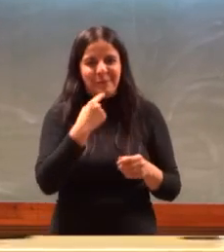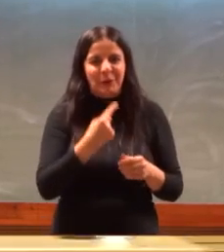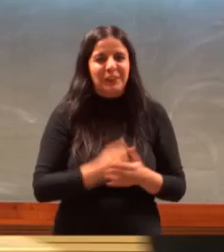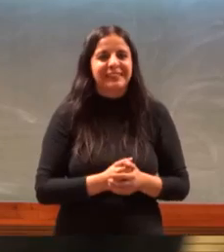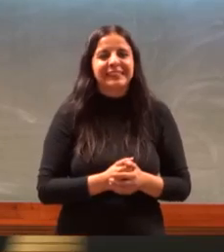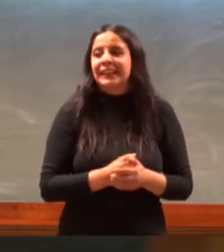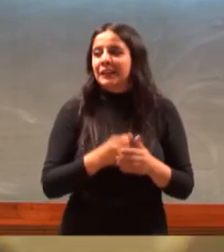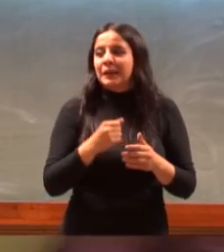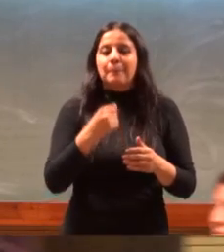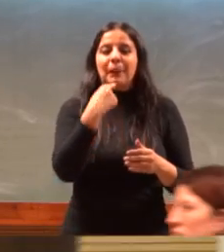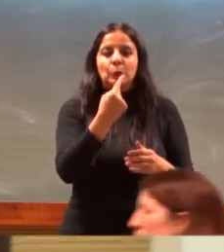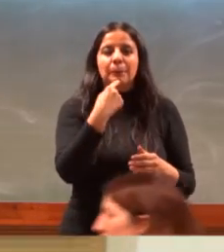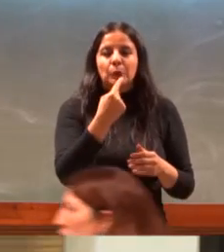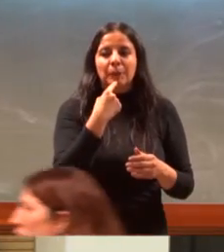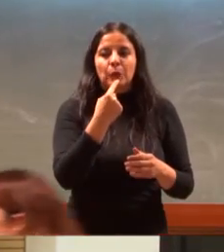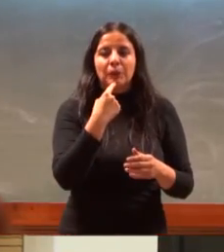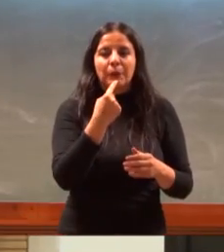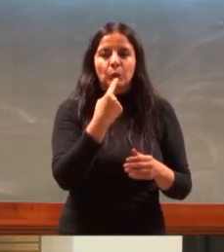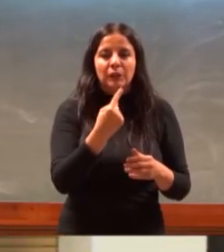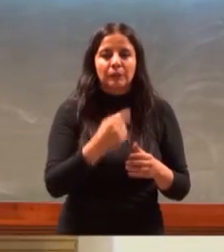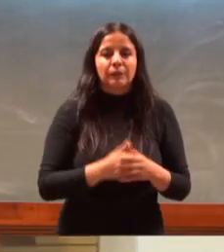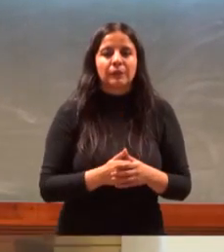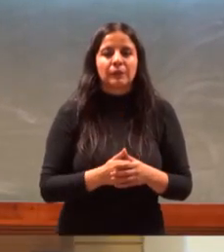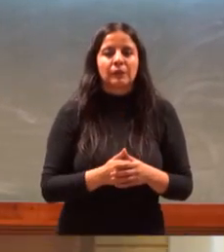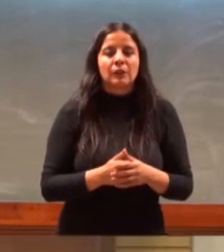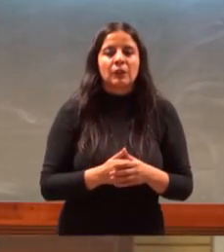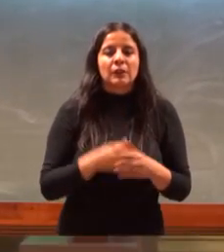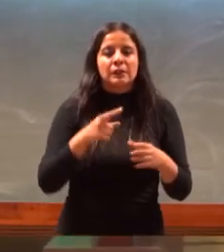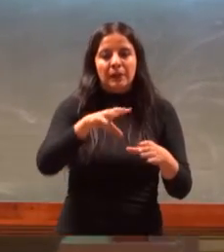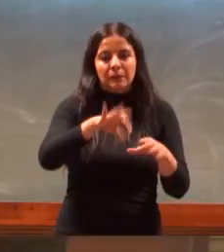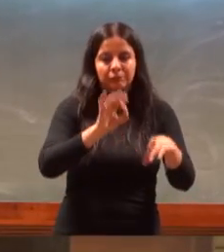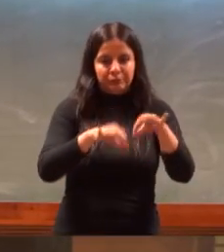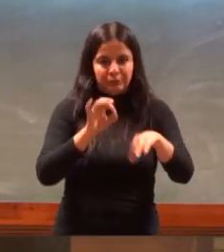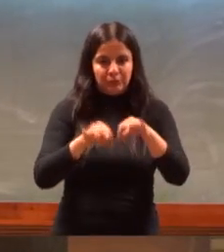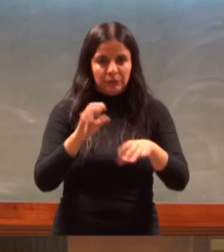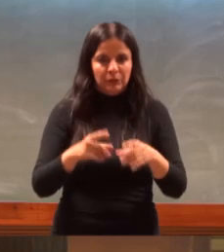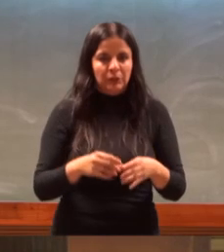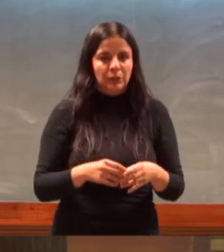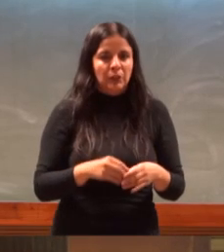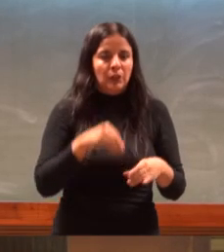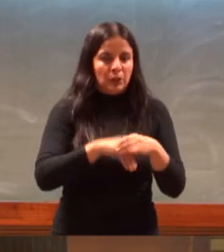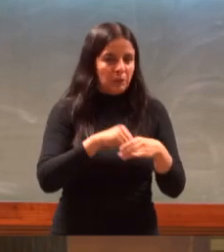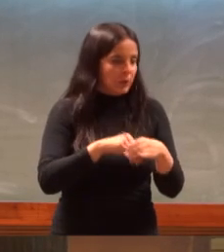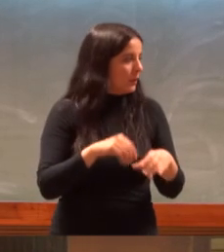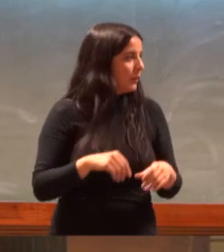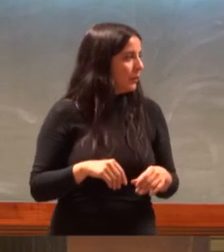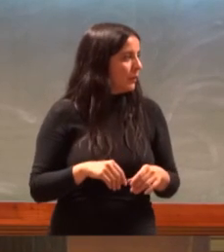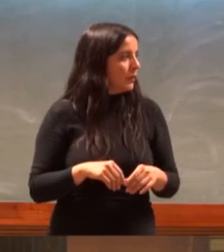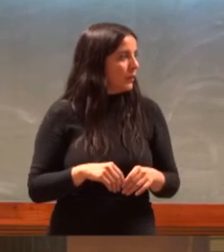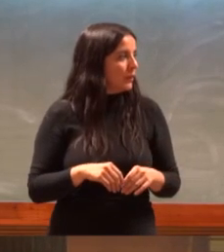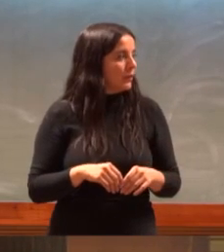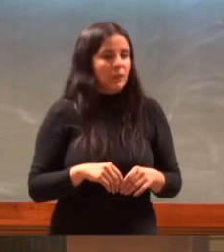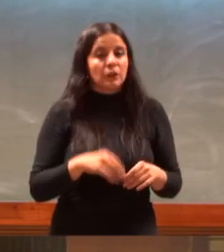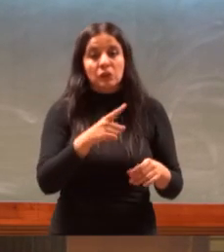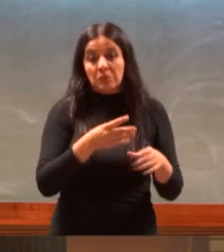sobre el total de preguntas se se acuerda sortear cuatro que van a ser formuladas sobre